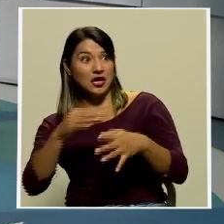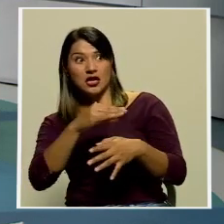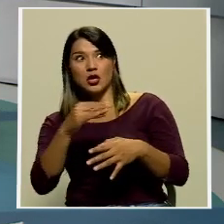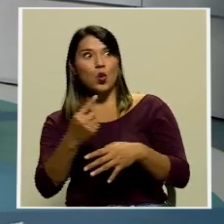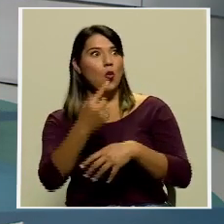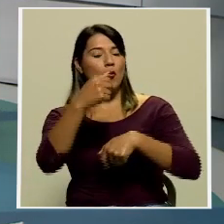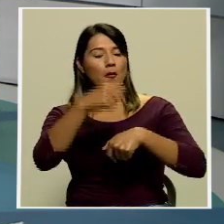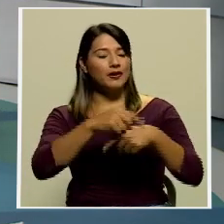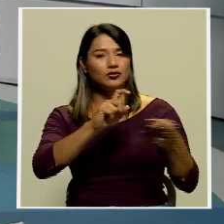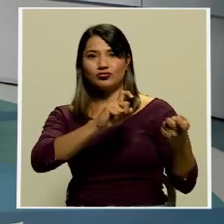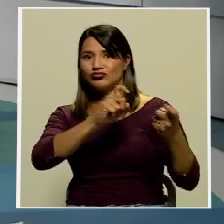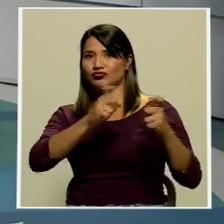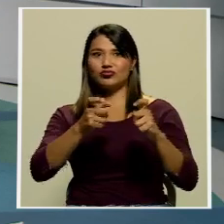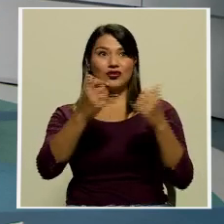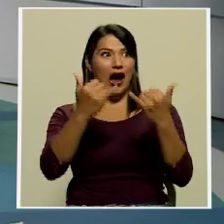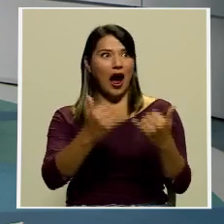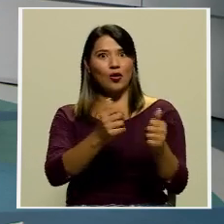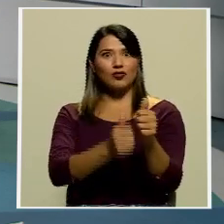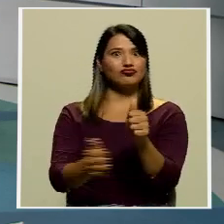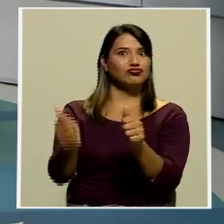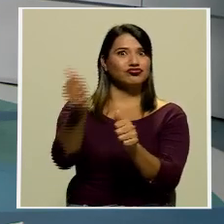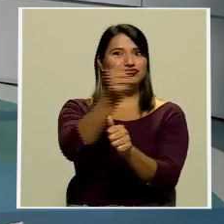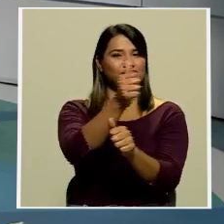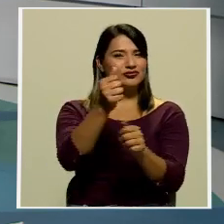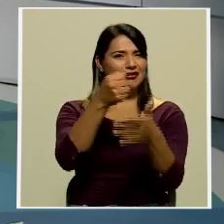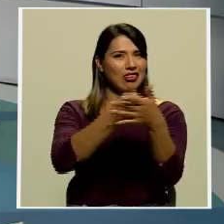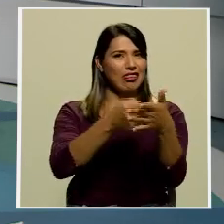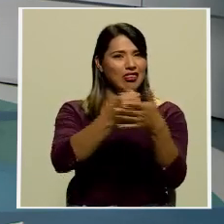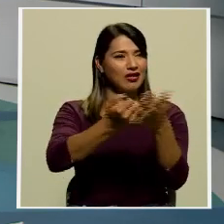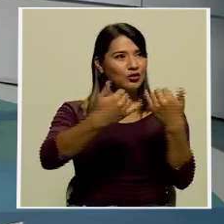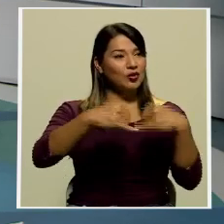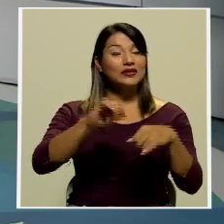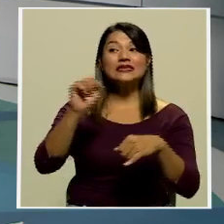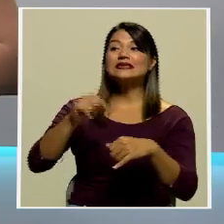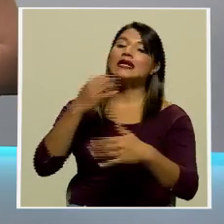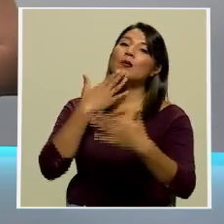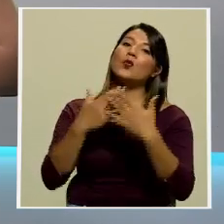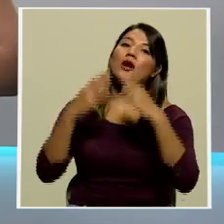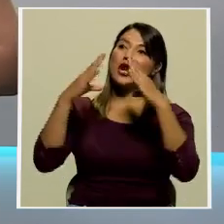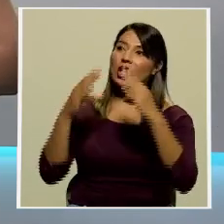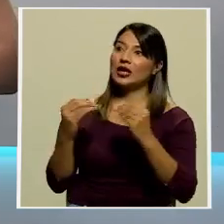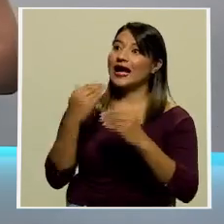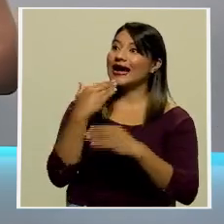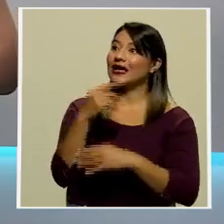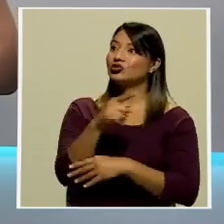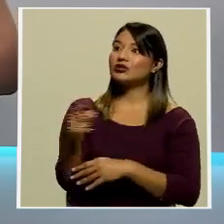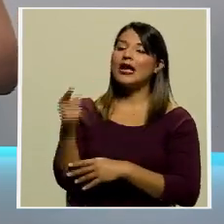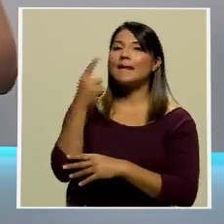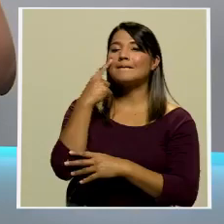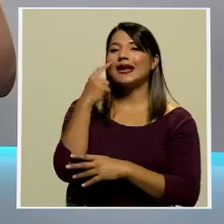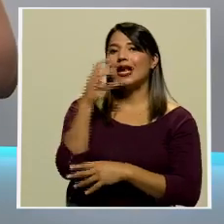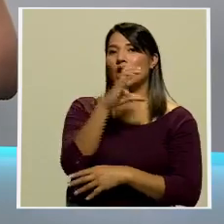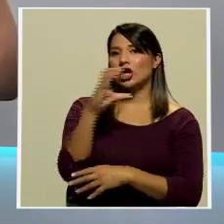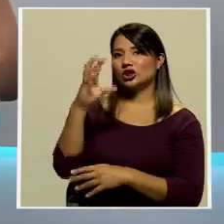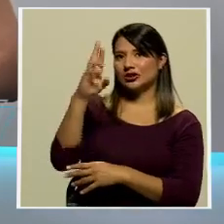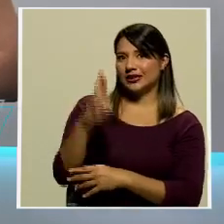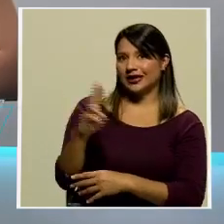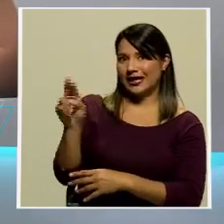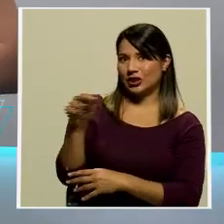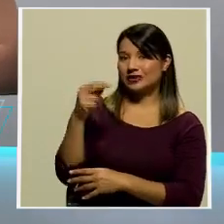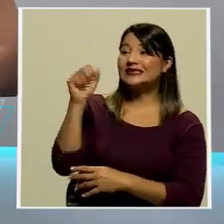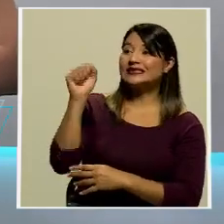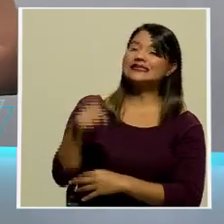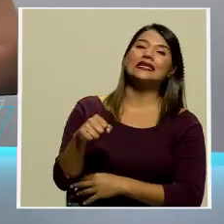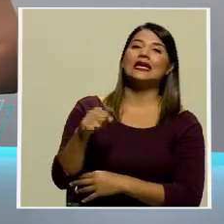pelea. Así es, ¿qué tal, don Ernesto? Muy buenas noches y también a ustedes que nos siguen aquí en Costa Rica Noticias. Como ya ustedes bien lo comentaban, don